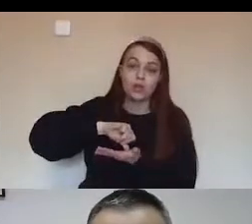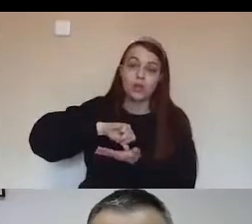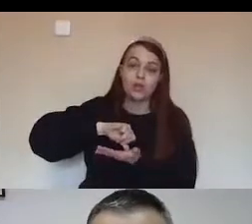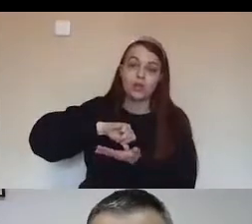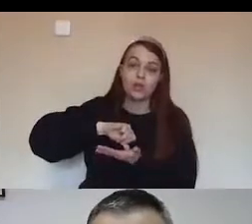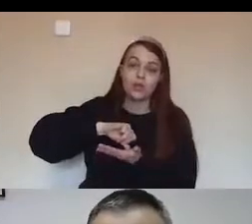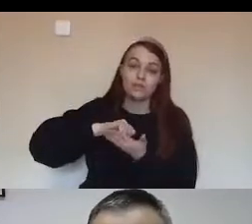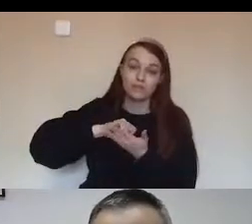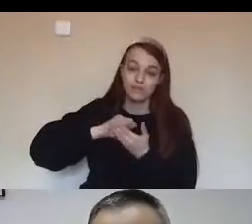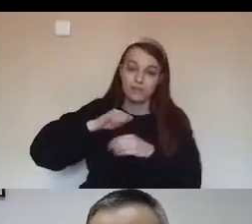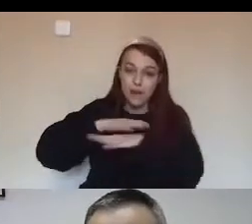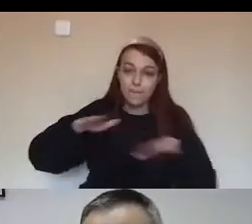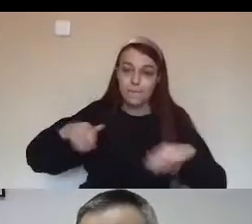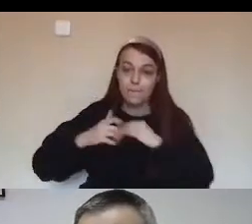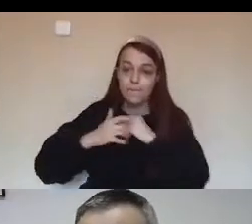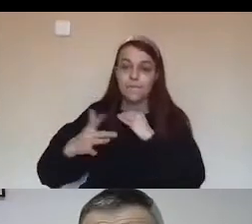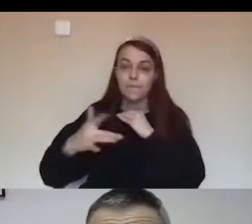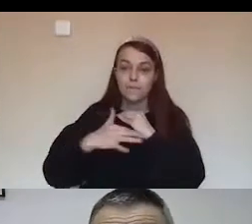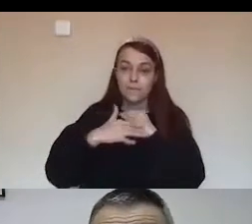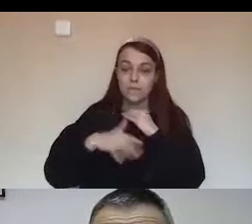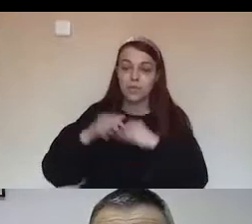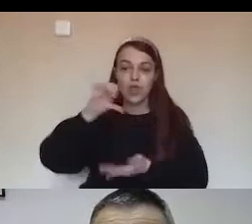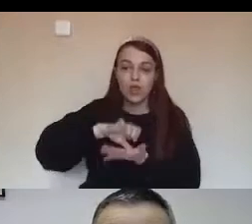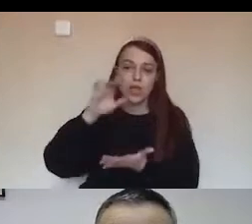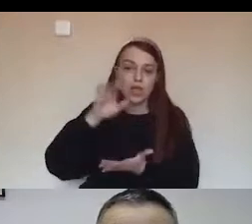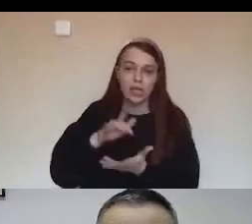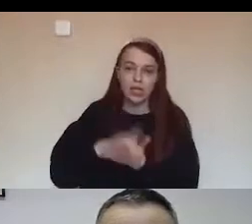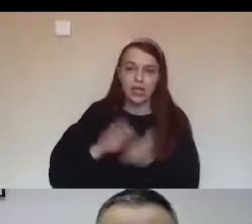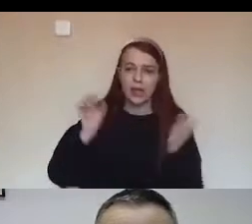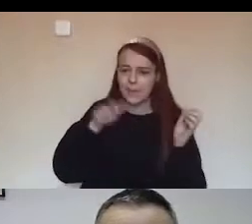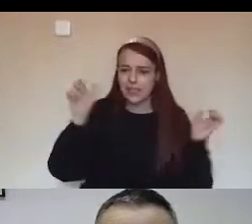de playa, pero una ciudad tranquila, no masificada,